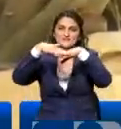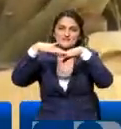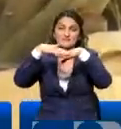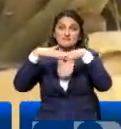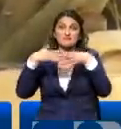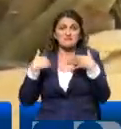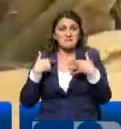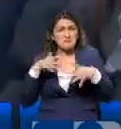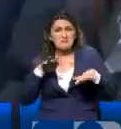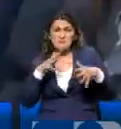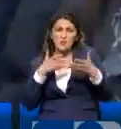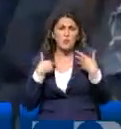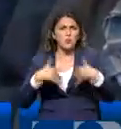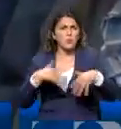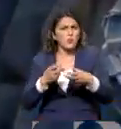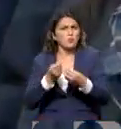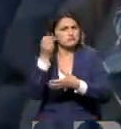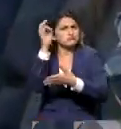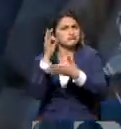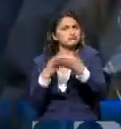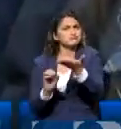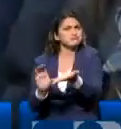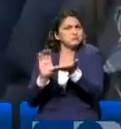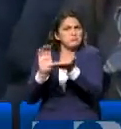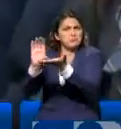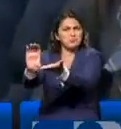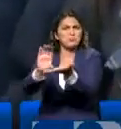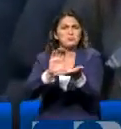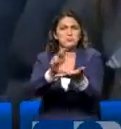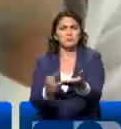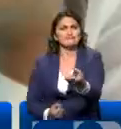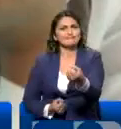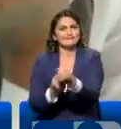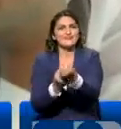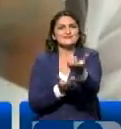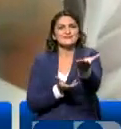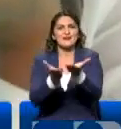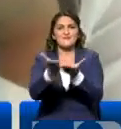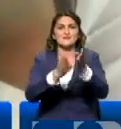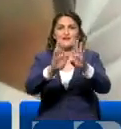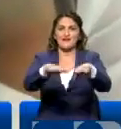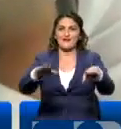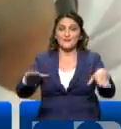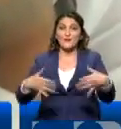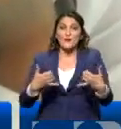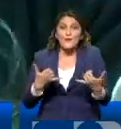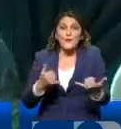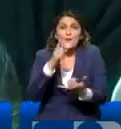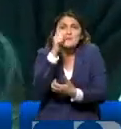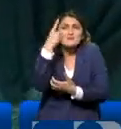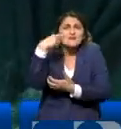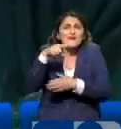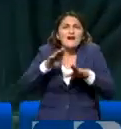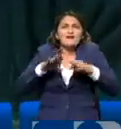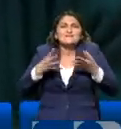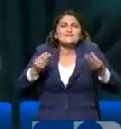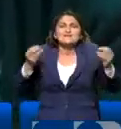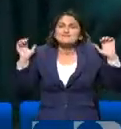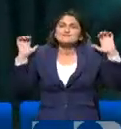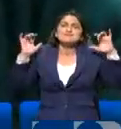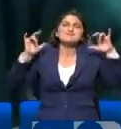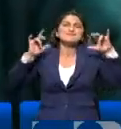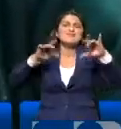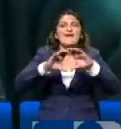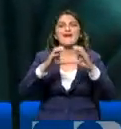millones de dólares con un millón 900 mil estudiantes vuelven desde este lunes a clases con la garantía de atención del gobierno